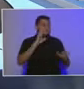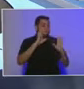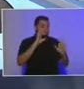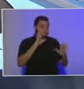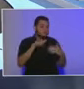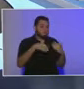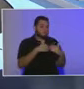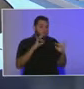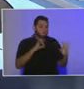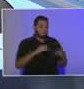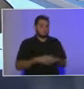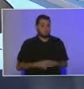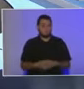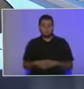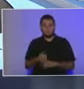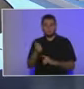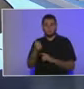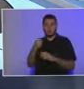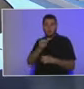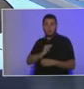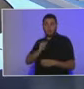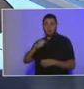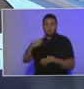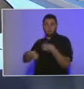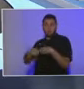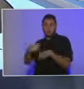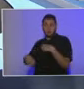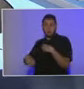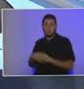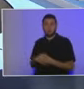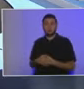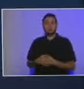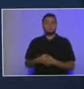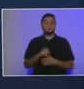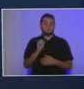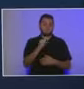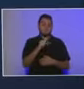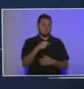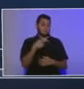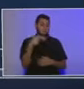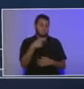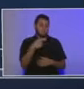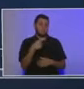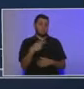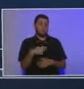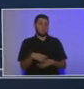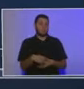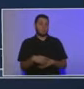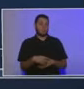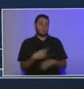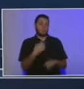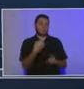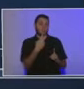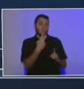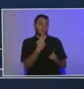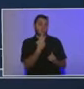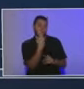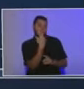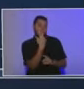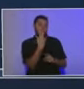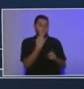Bueno. ¿Tiene problemas el alcalde? Sí, esta es la pelea de gallos clandestina 2 veces. ¿Por qué? Es clandestina bajo la ley de Puerto